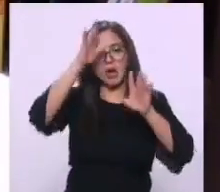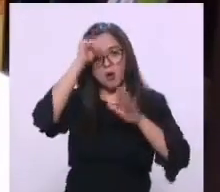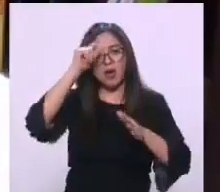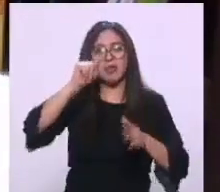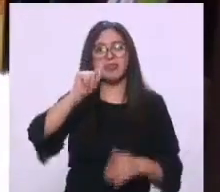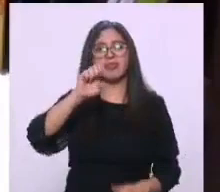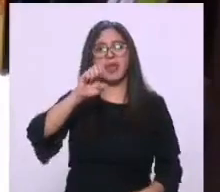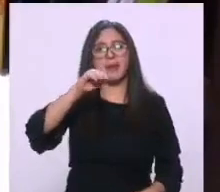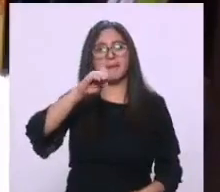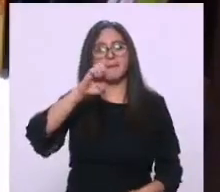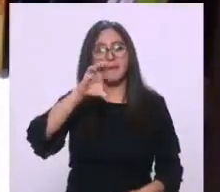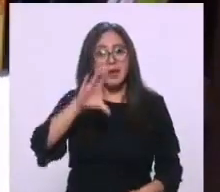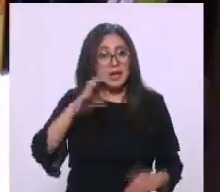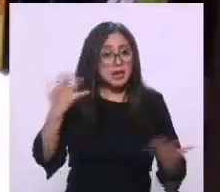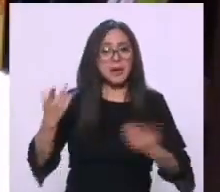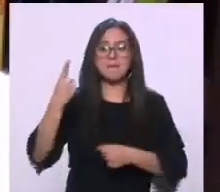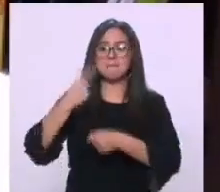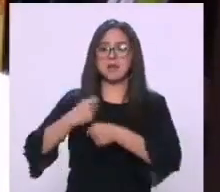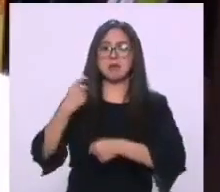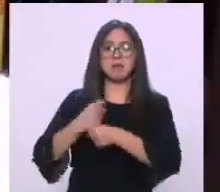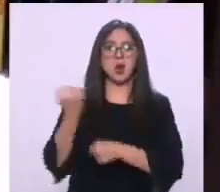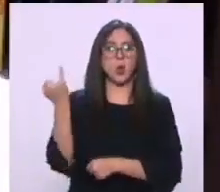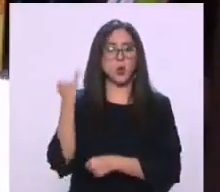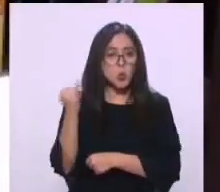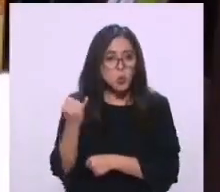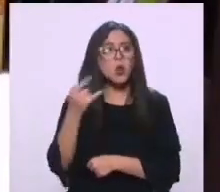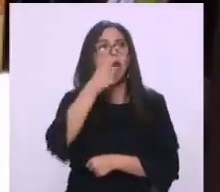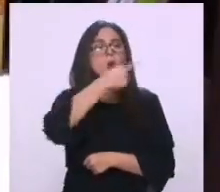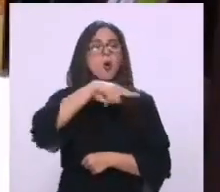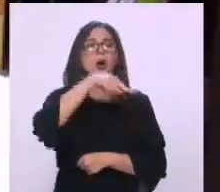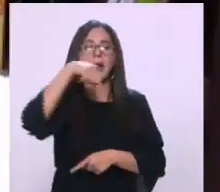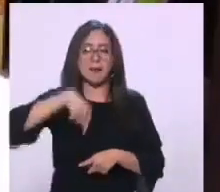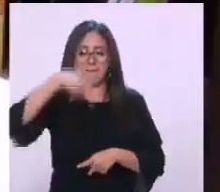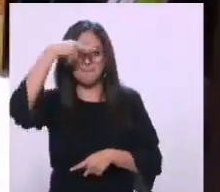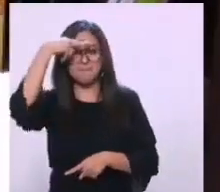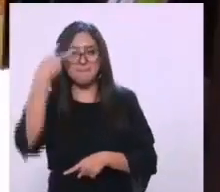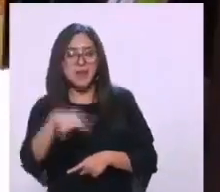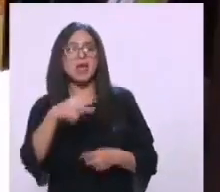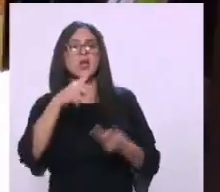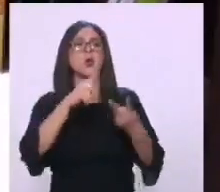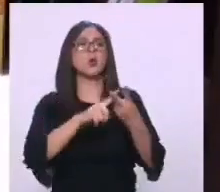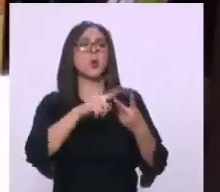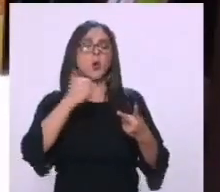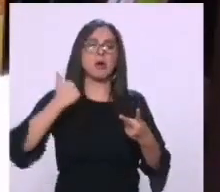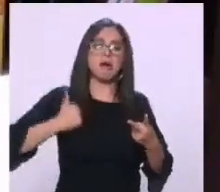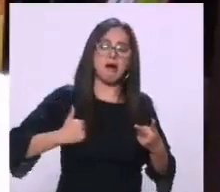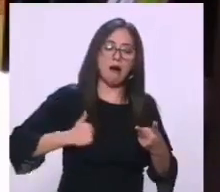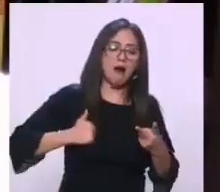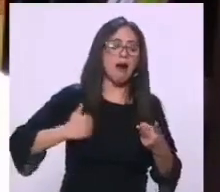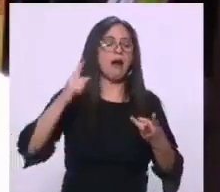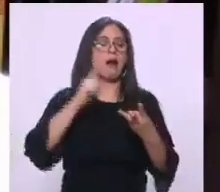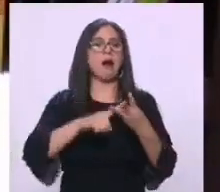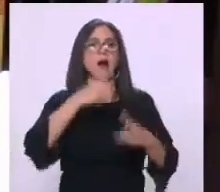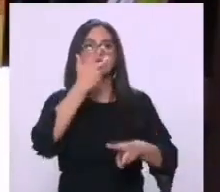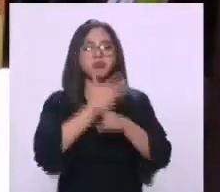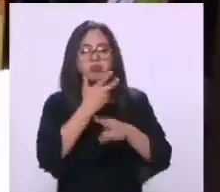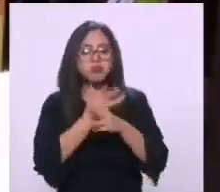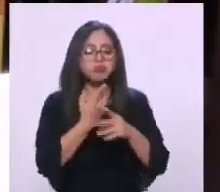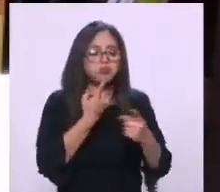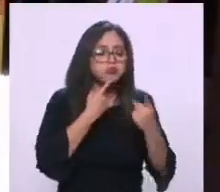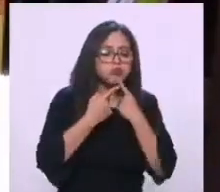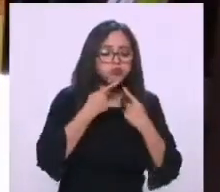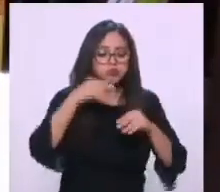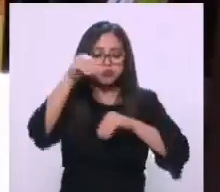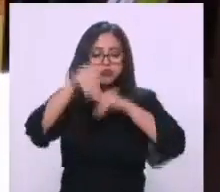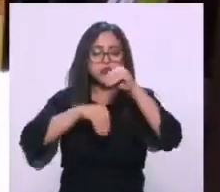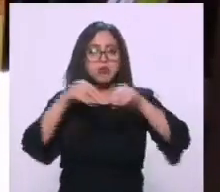de julio. Es muy bueno saber que además de esta renegociación con Estados Unidos y Canadá, también se hizo una renegociación con